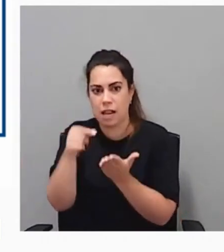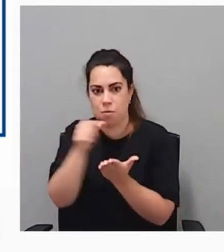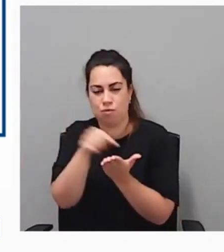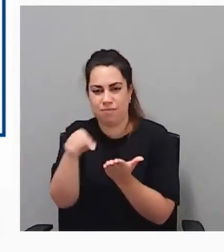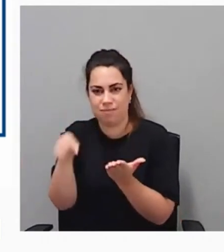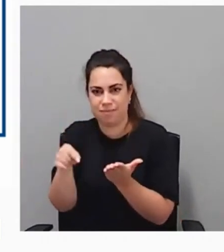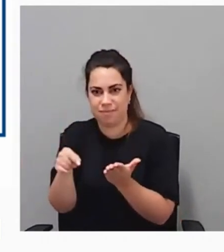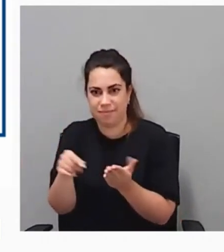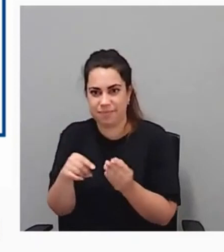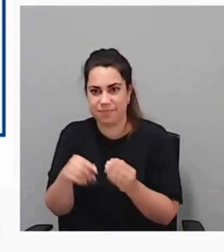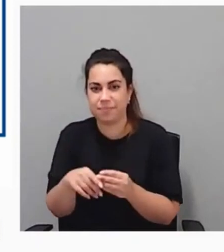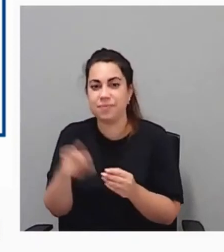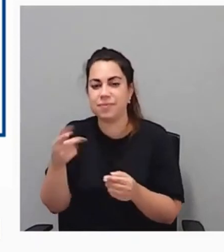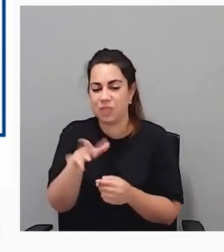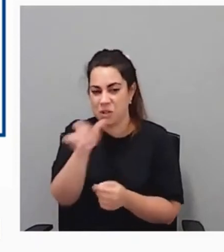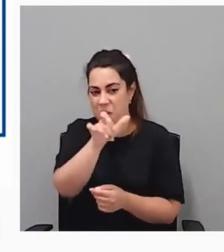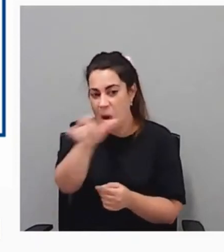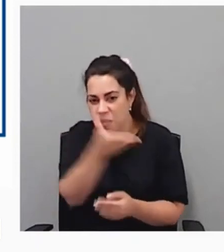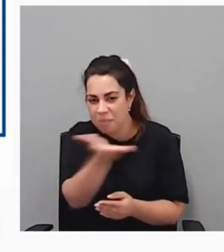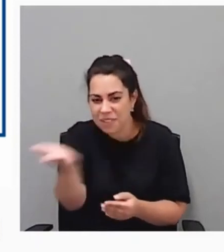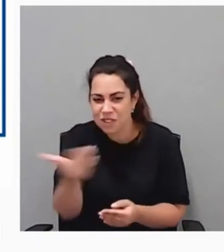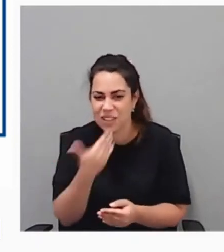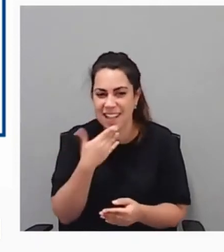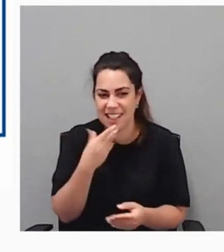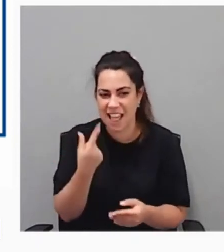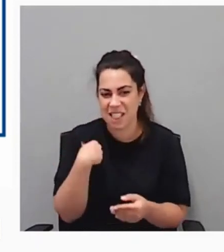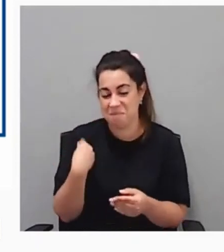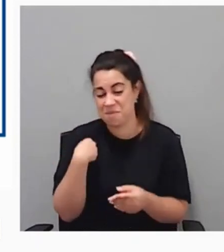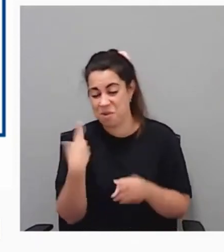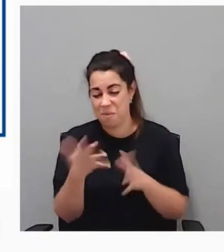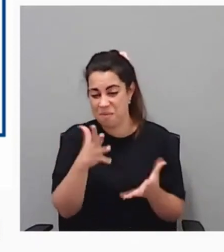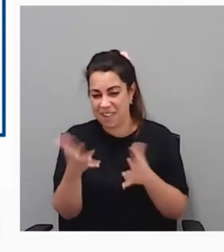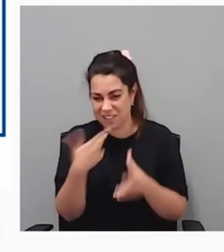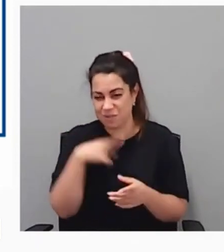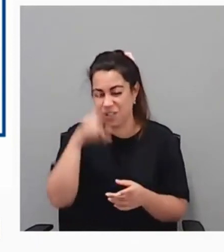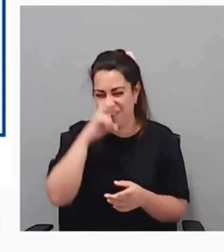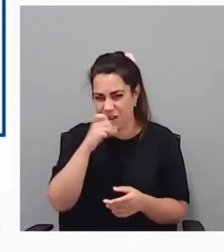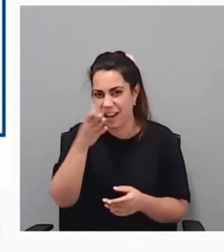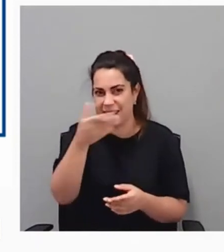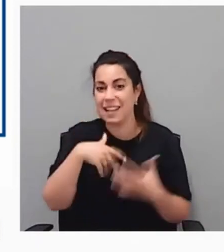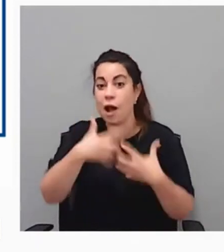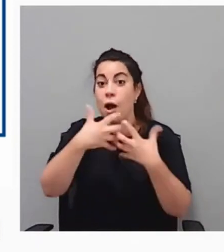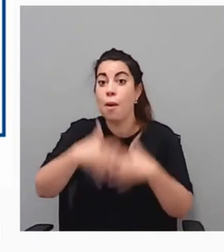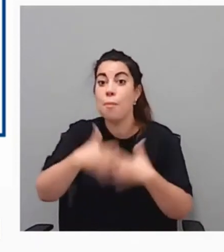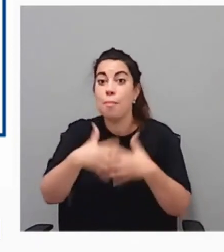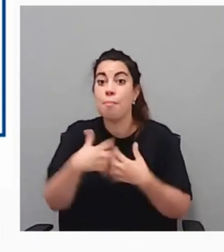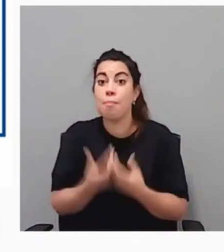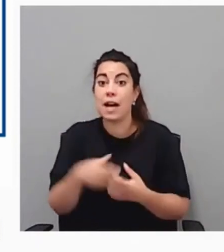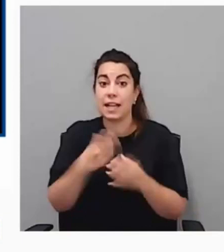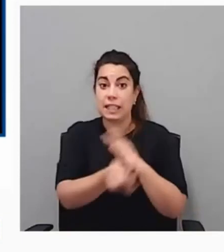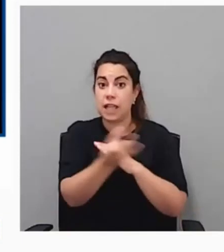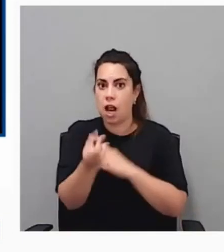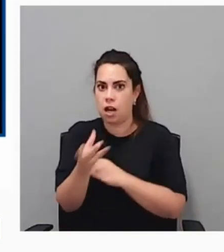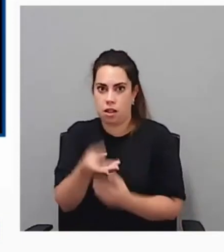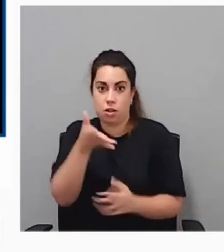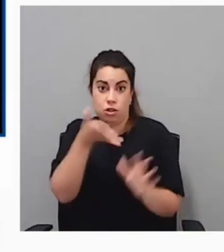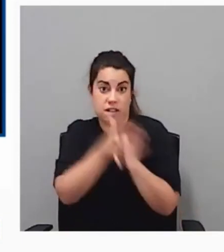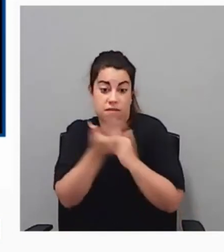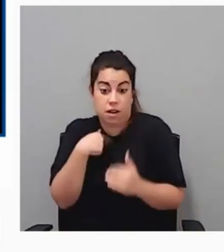aquí, lo recordarán, Máquinas de la Creación, donde predice el futuro de la